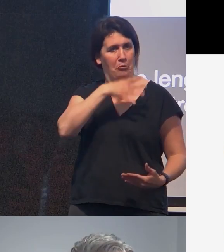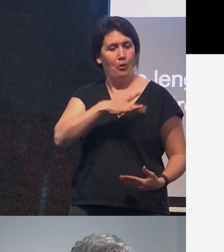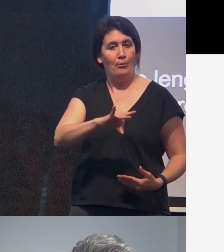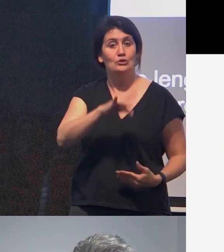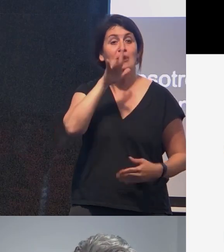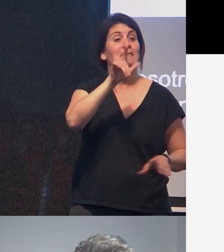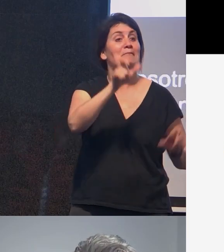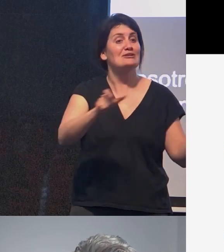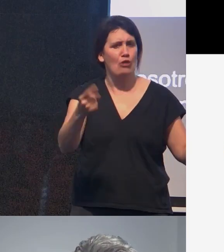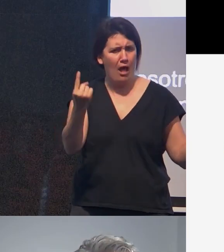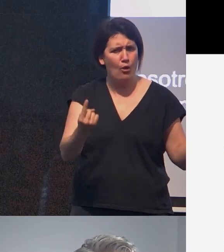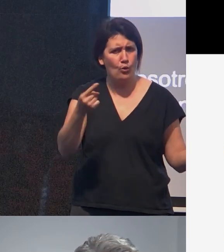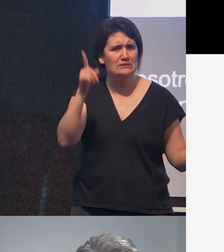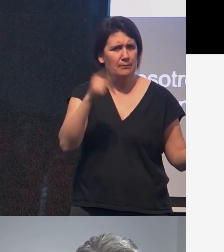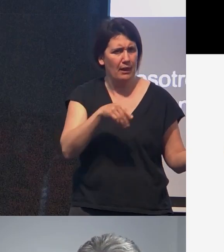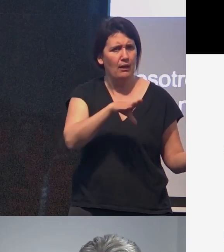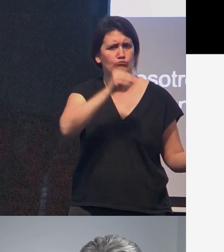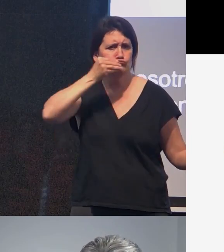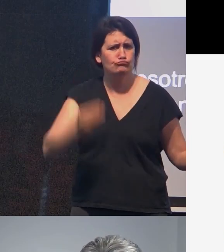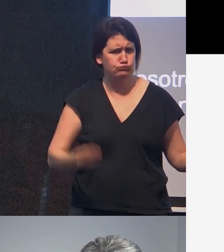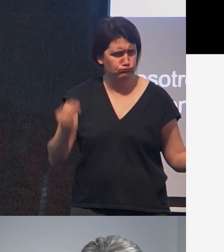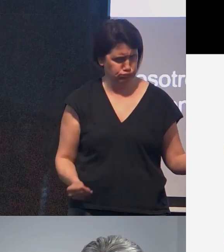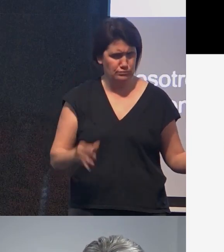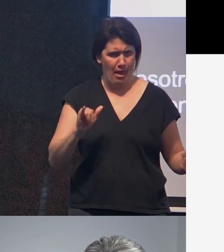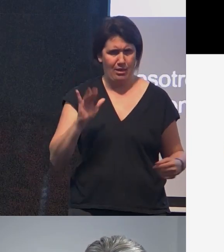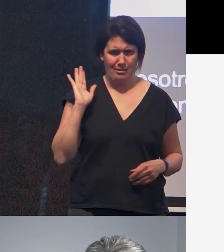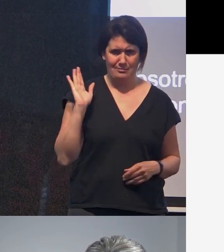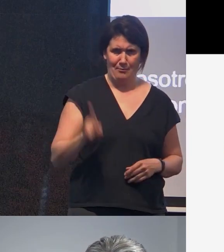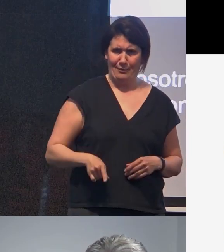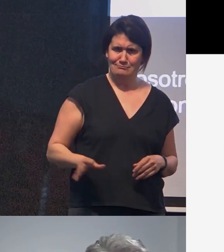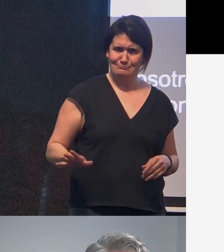personas lo hacen muy bien.